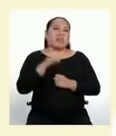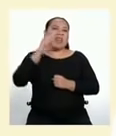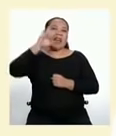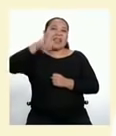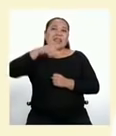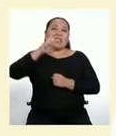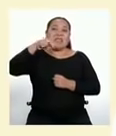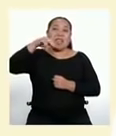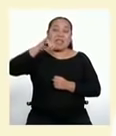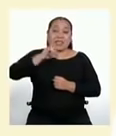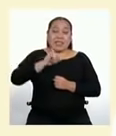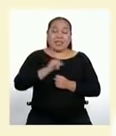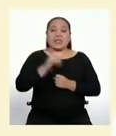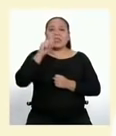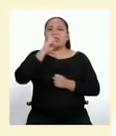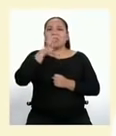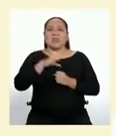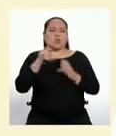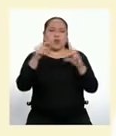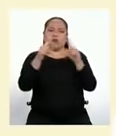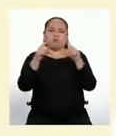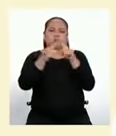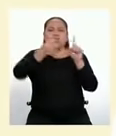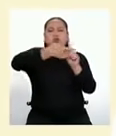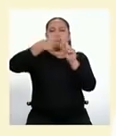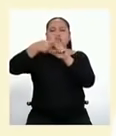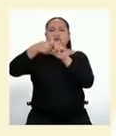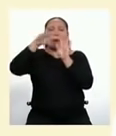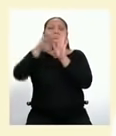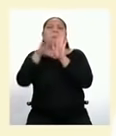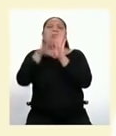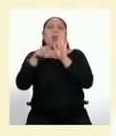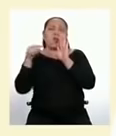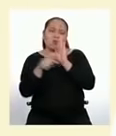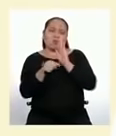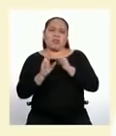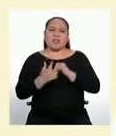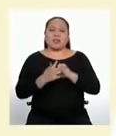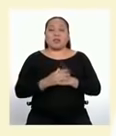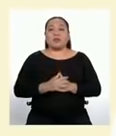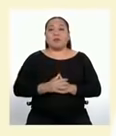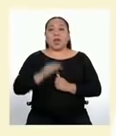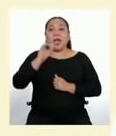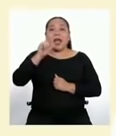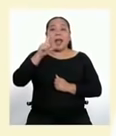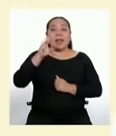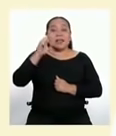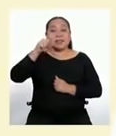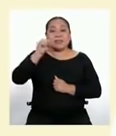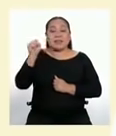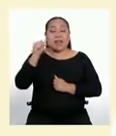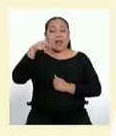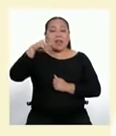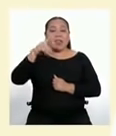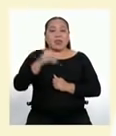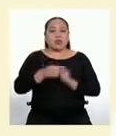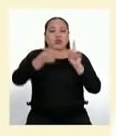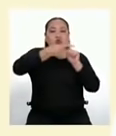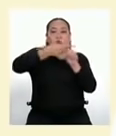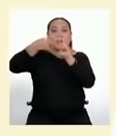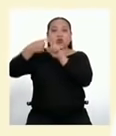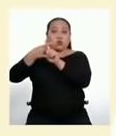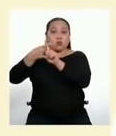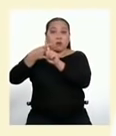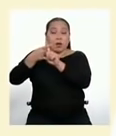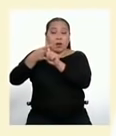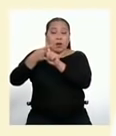de un triángulo es menor que la longitud del tercer lado del triángulo. Y Alessandra dice que la suma de las longitudes de 2 lados de